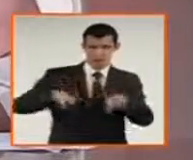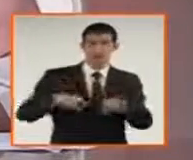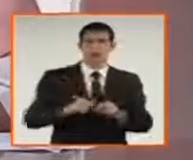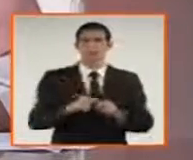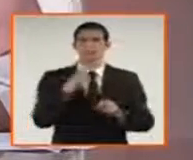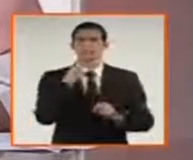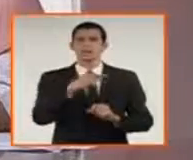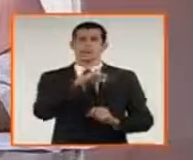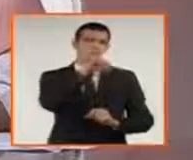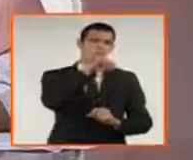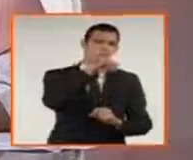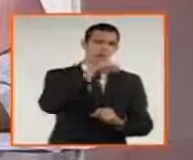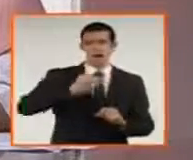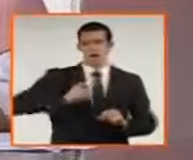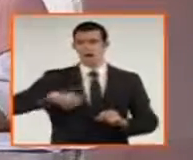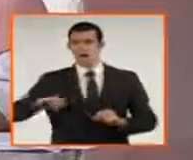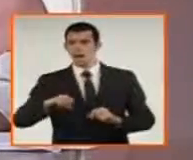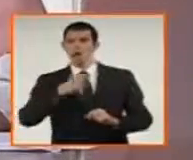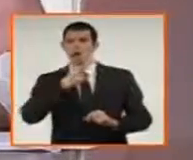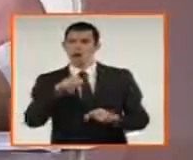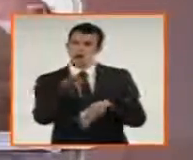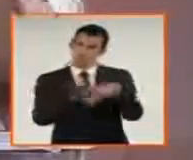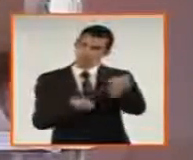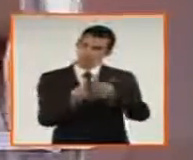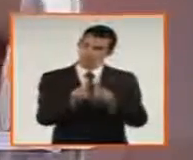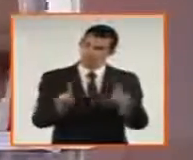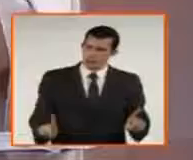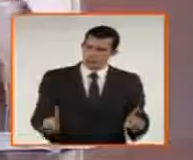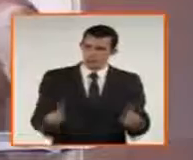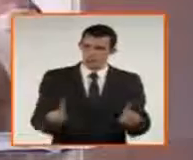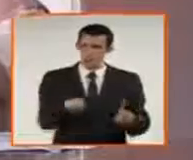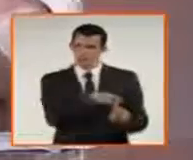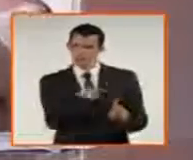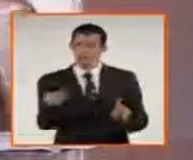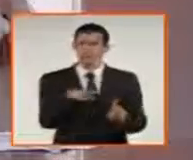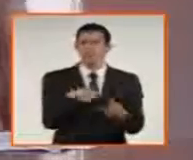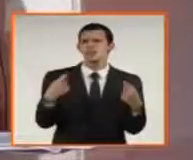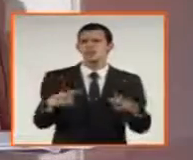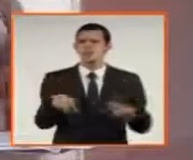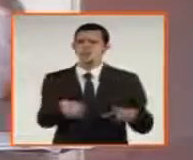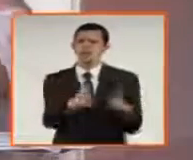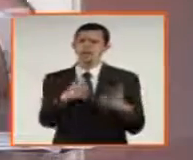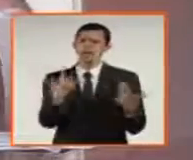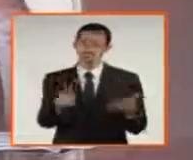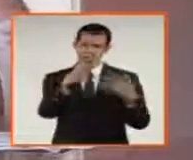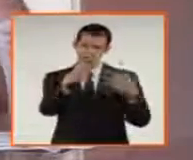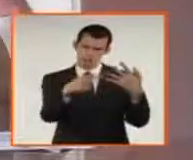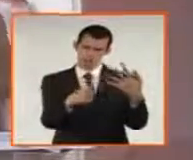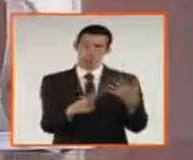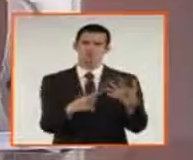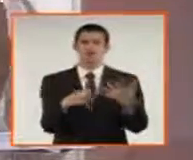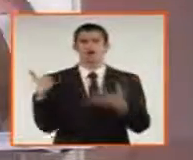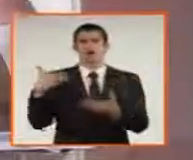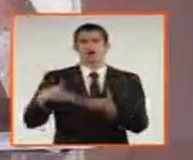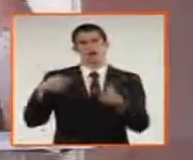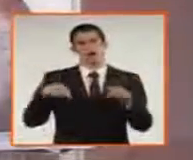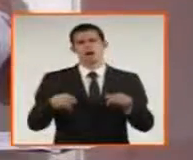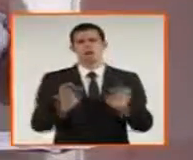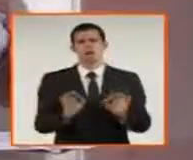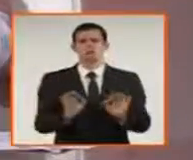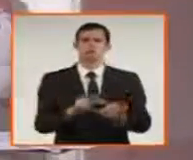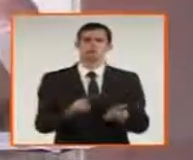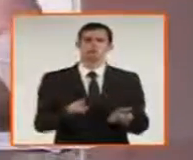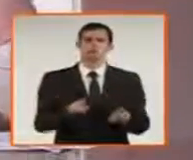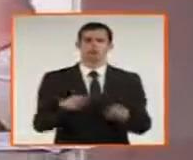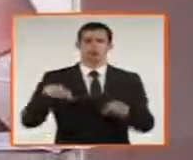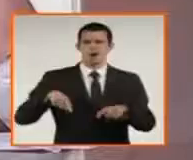separación. Y entonces atraviesa, igual que atraviesa toda la obligación de darle alimento a distintas